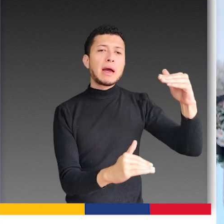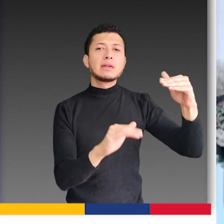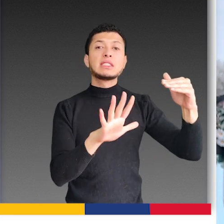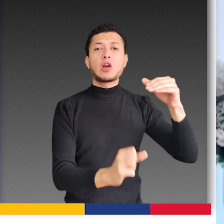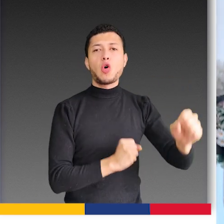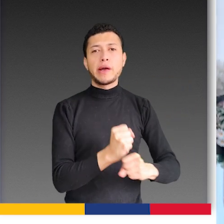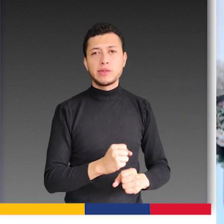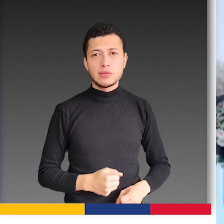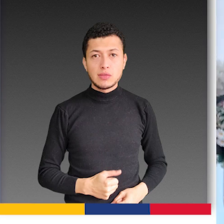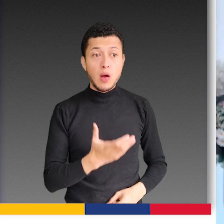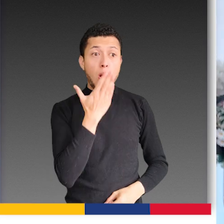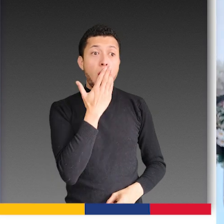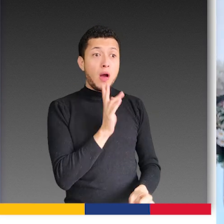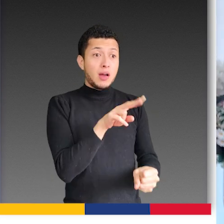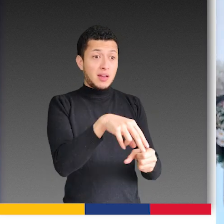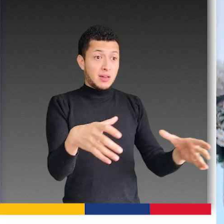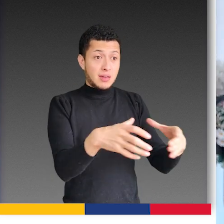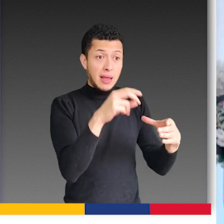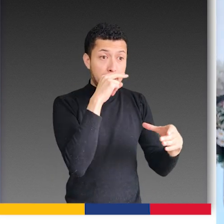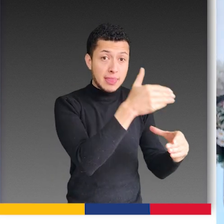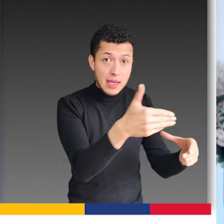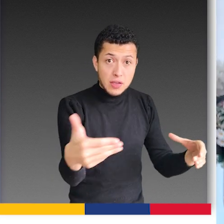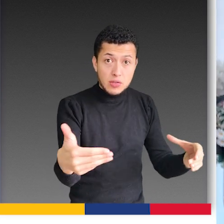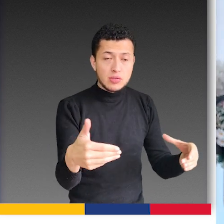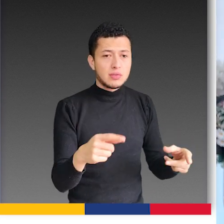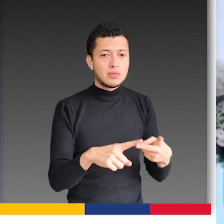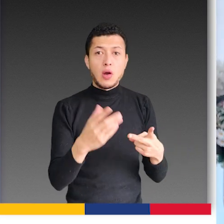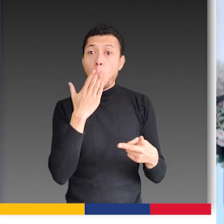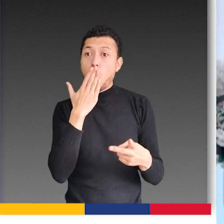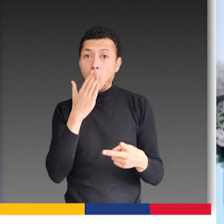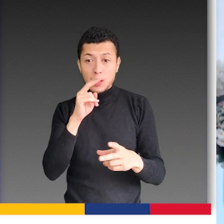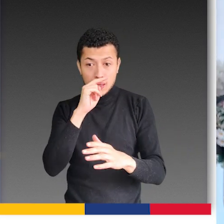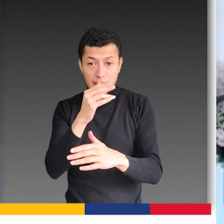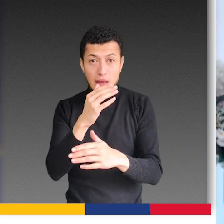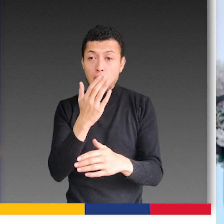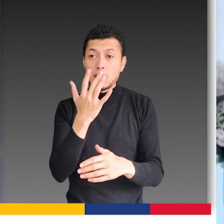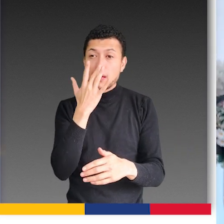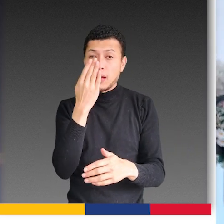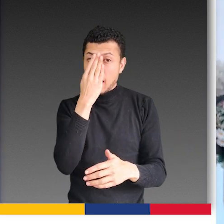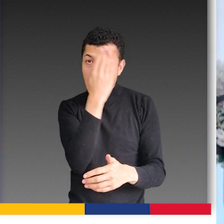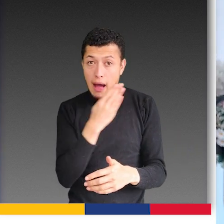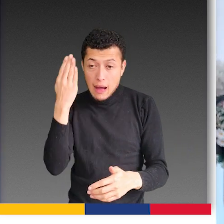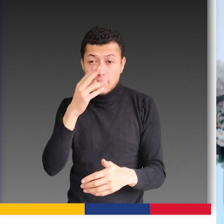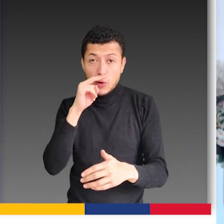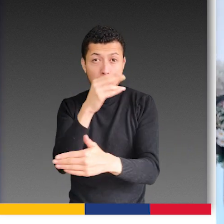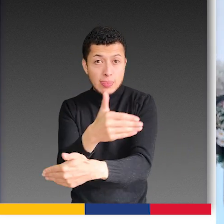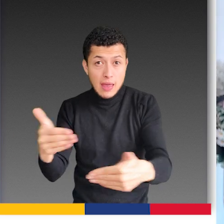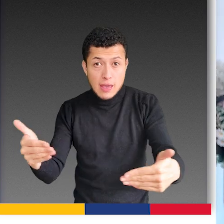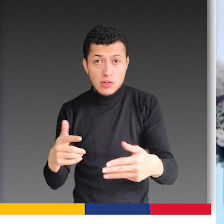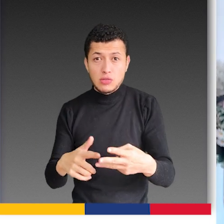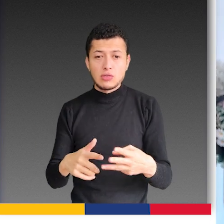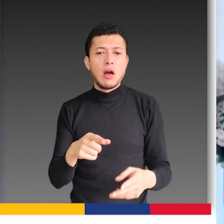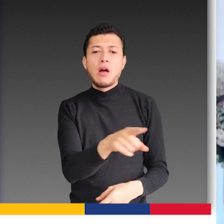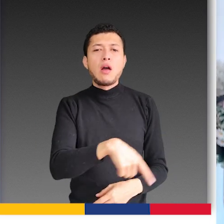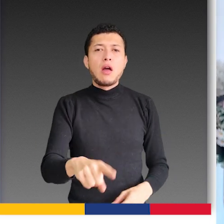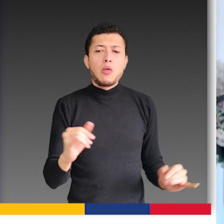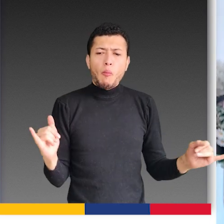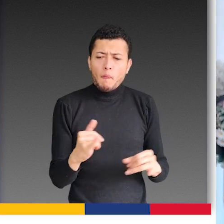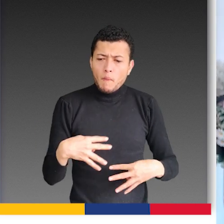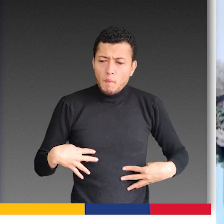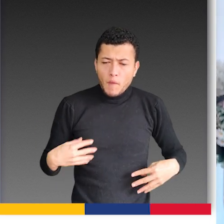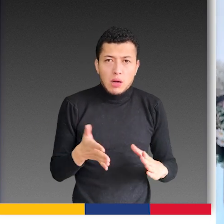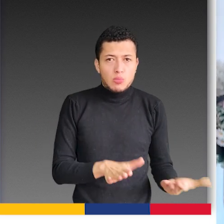son los niños indígenas, son los niños negros los que en este país se mueren de desnutrición y son los